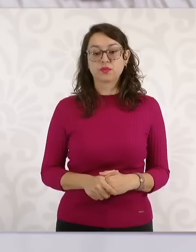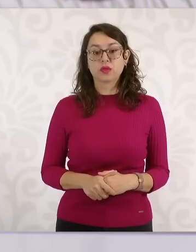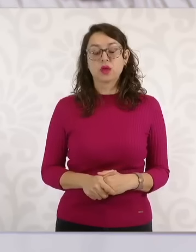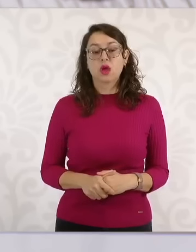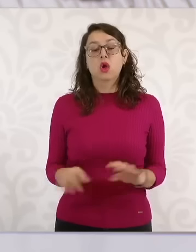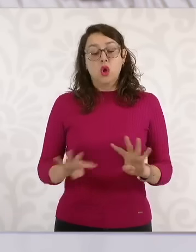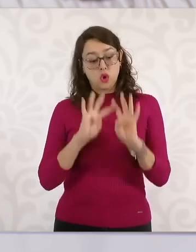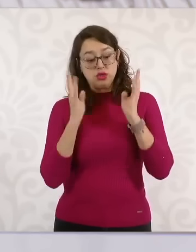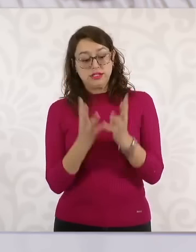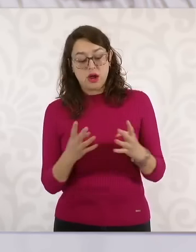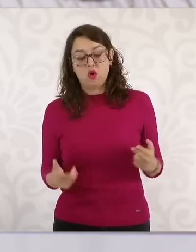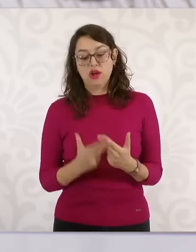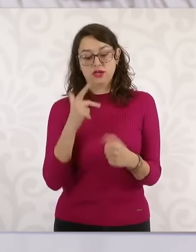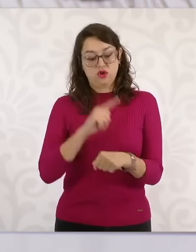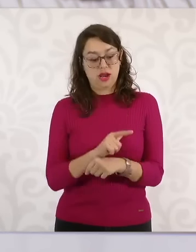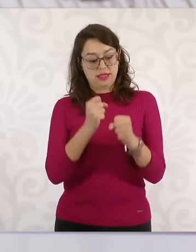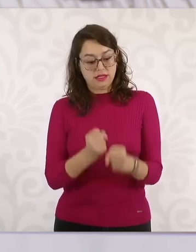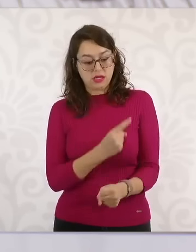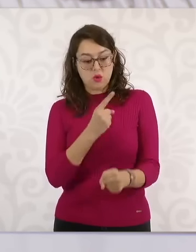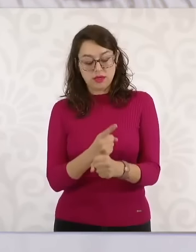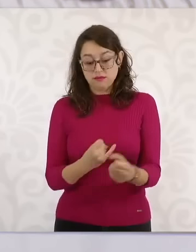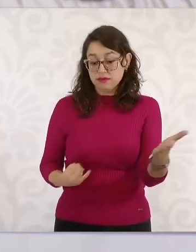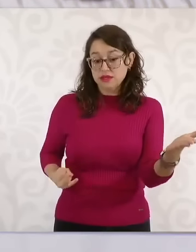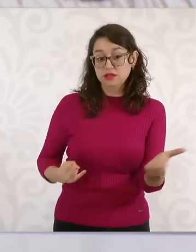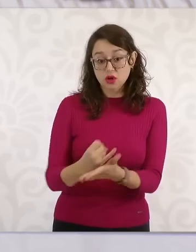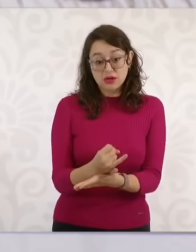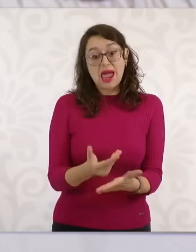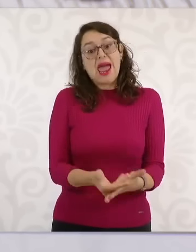Consejo Nacional de Seguridad se analiza,